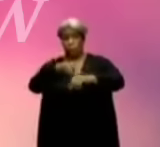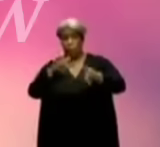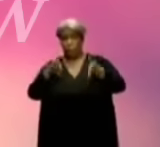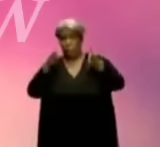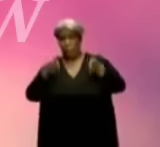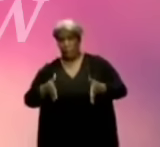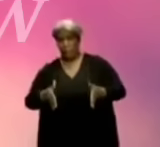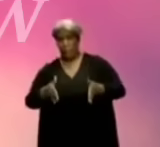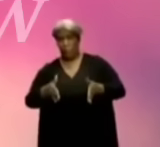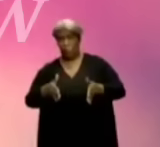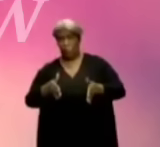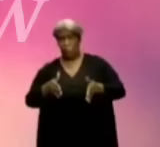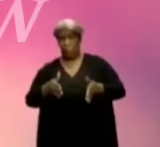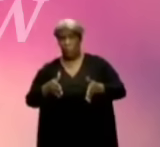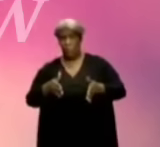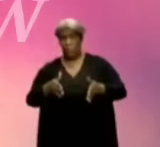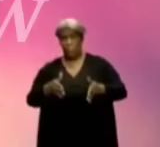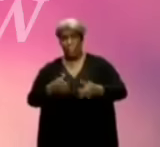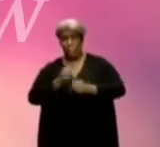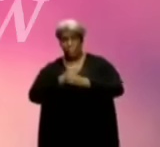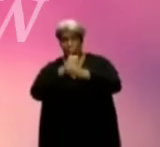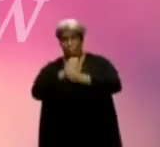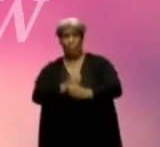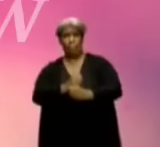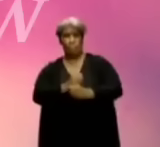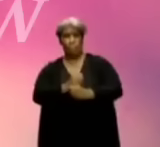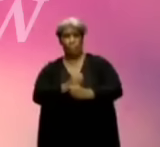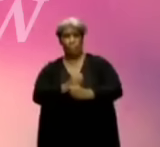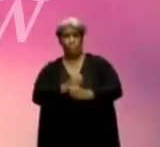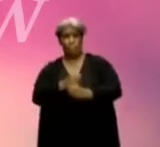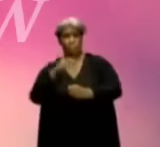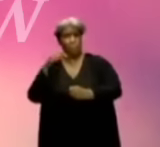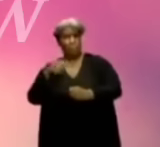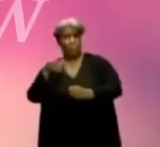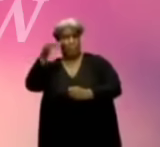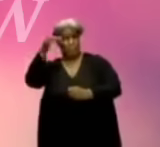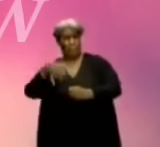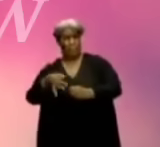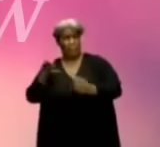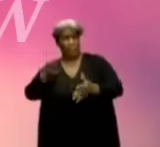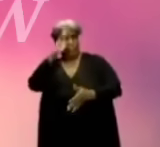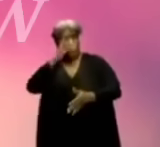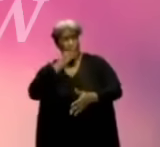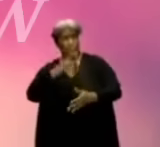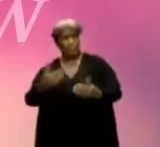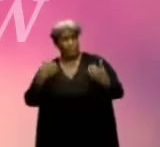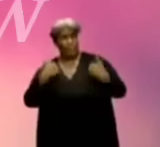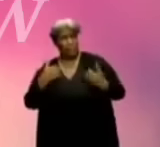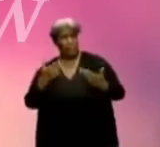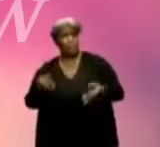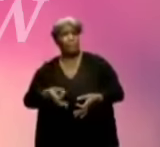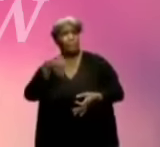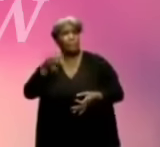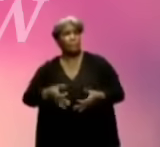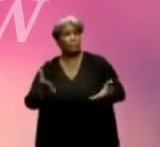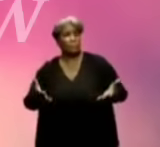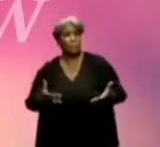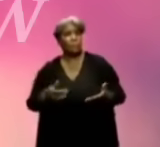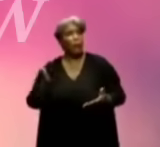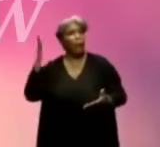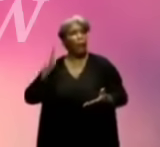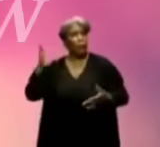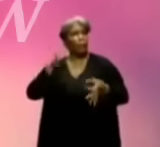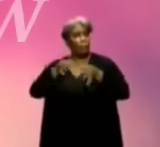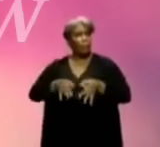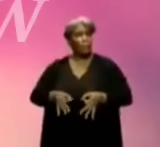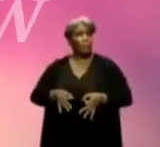una verdadera, una seguridad verdadera en la República Dominicana, y yo lo he dicho en otras